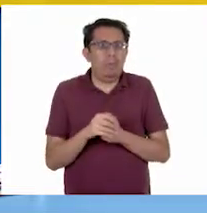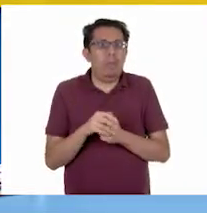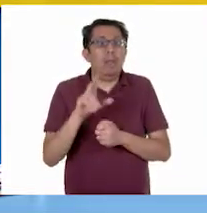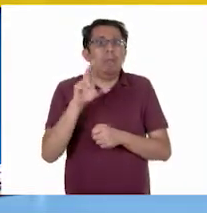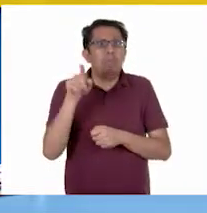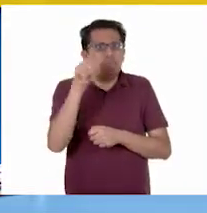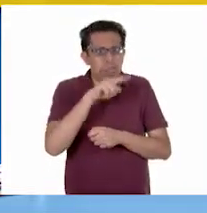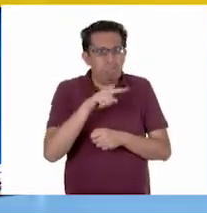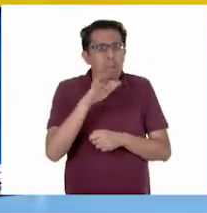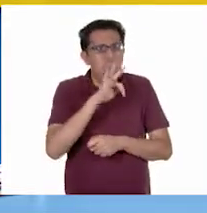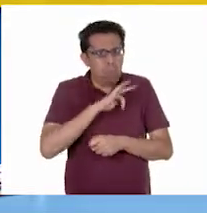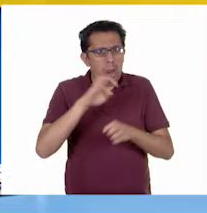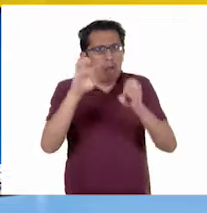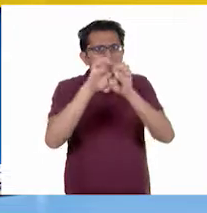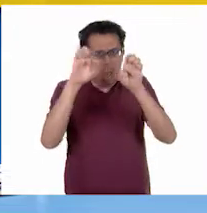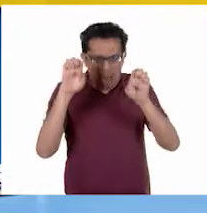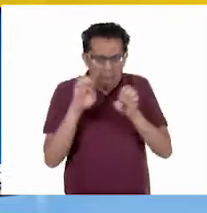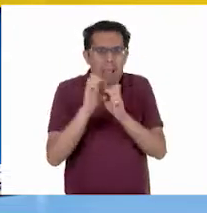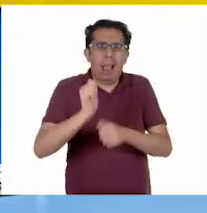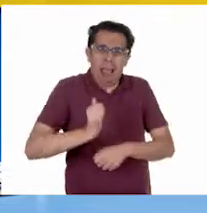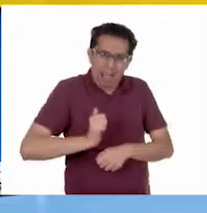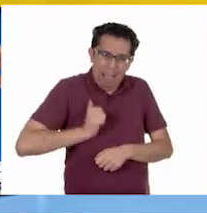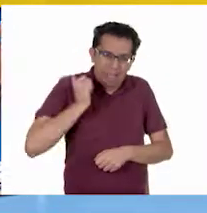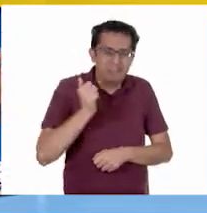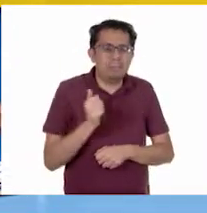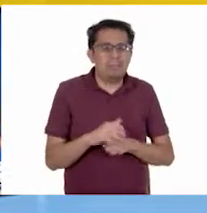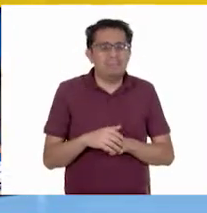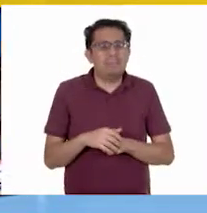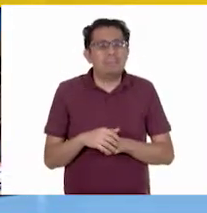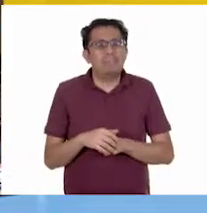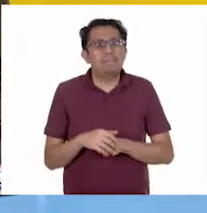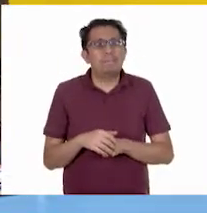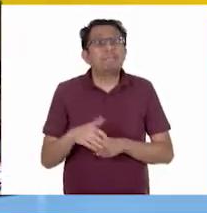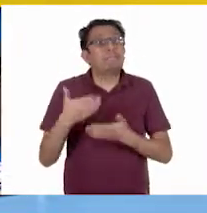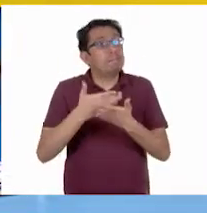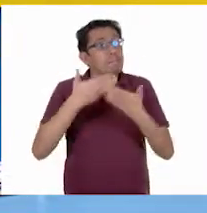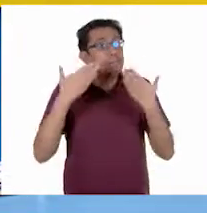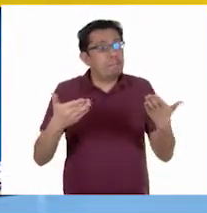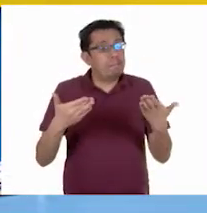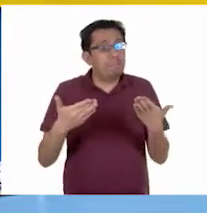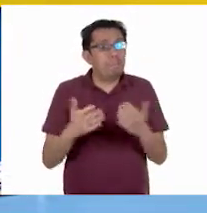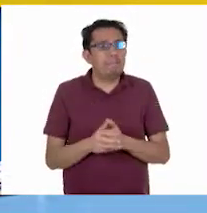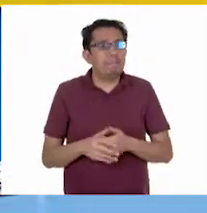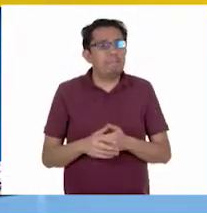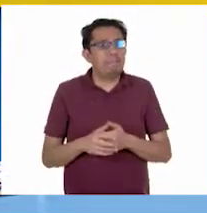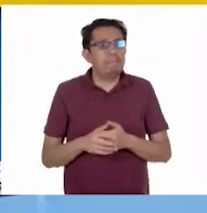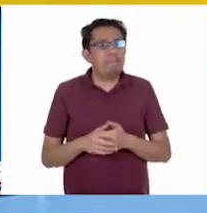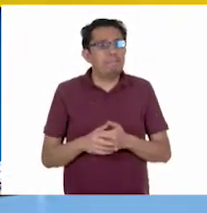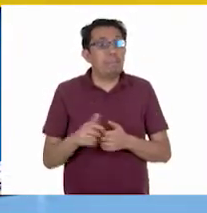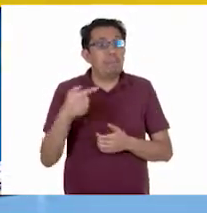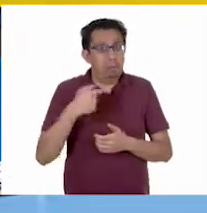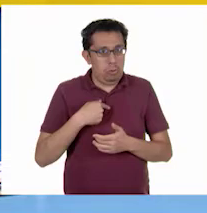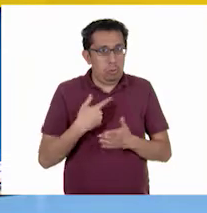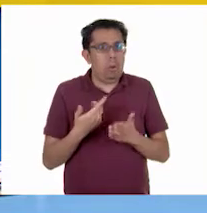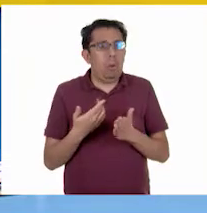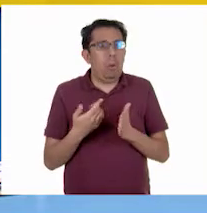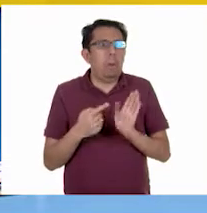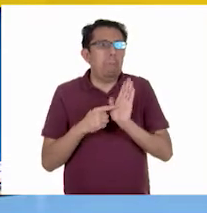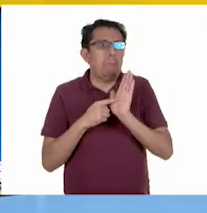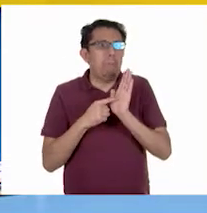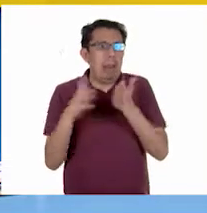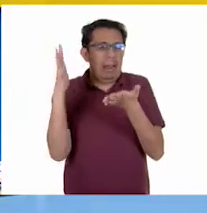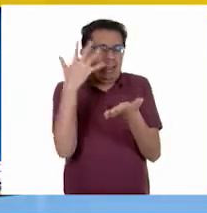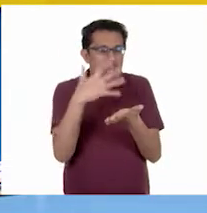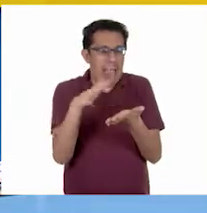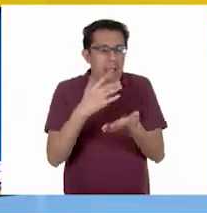en hacerlo cada vez que tengan la oportunidad. Ahora, ¿qué les parece si les voy a compartir? Les voy a leer un